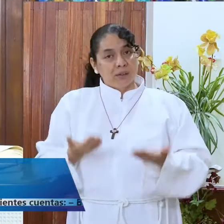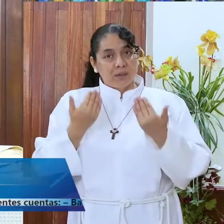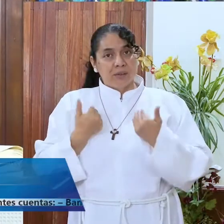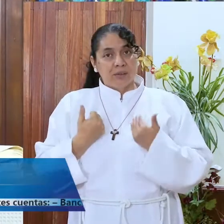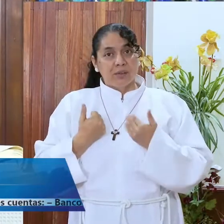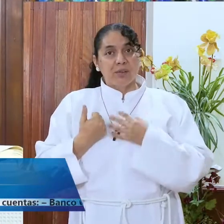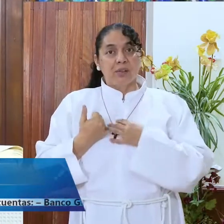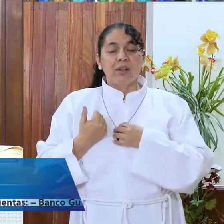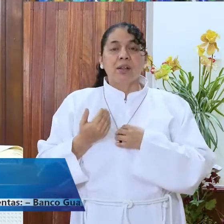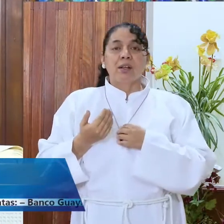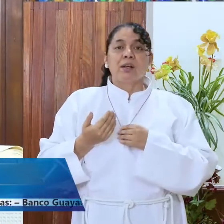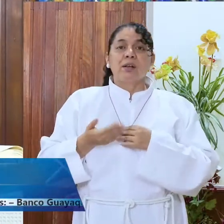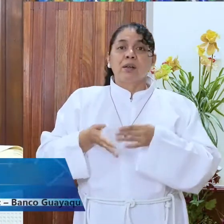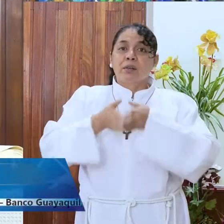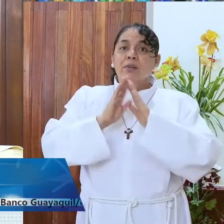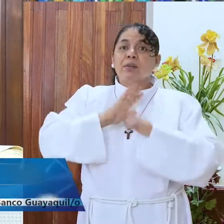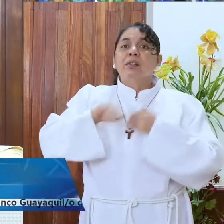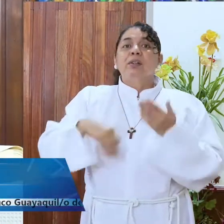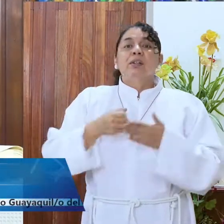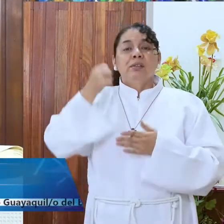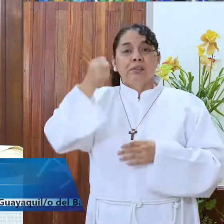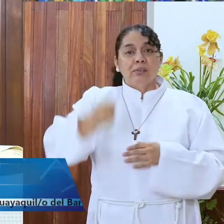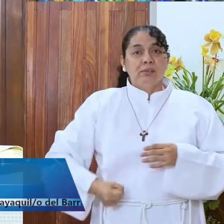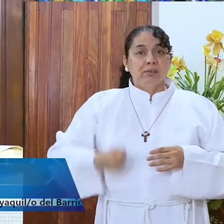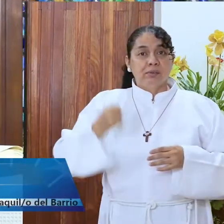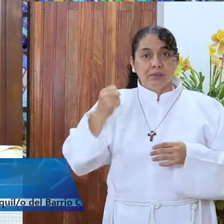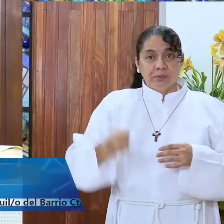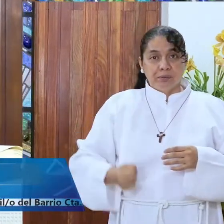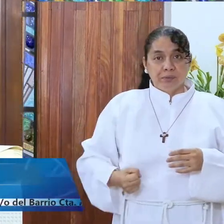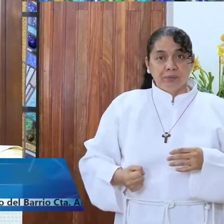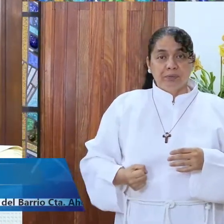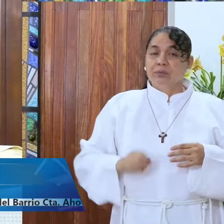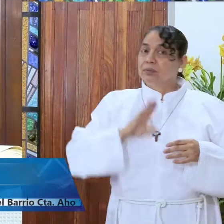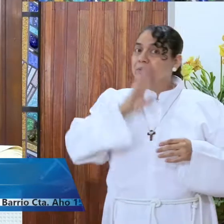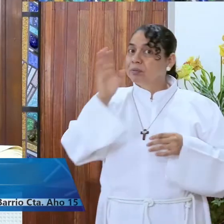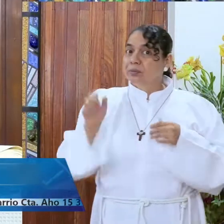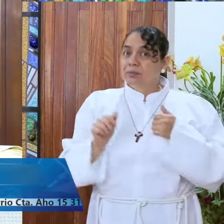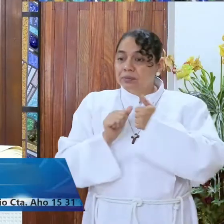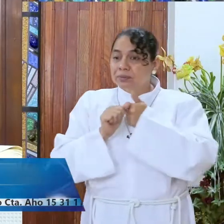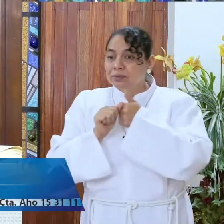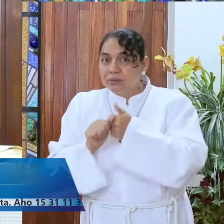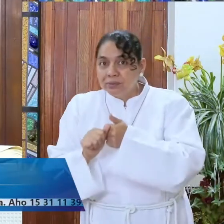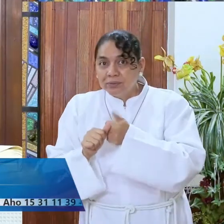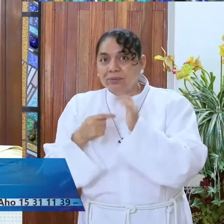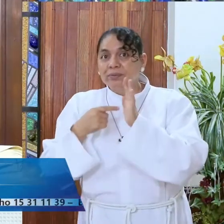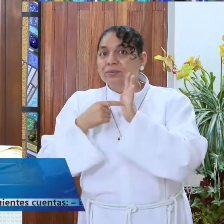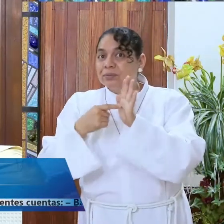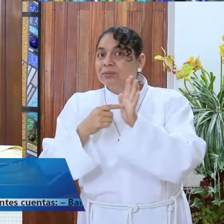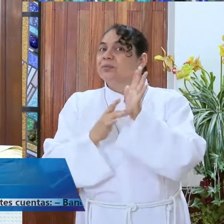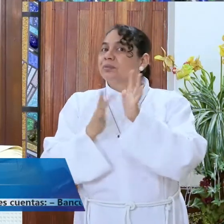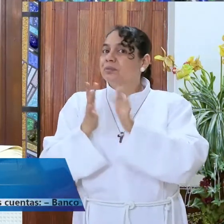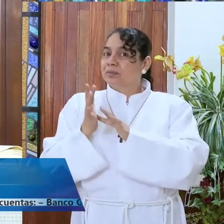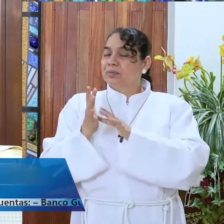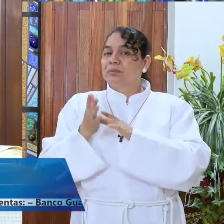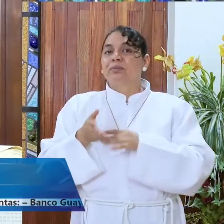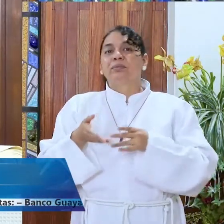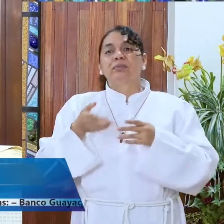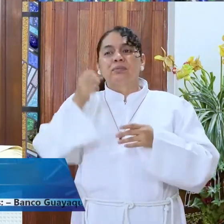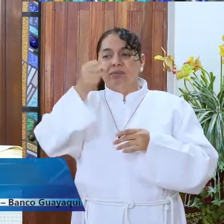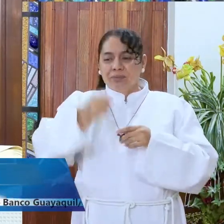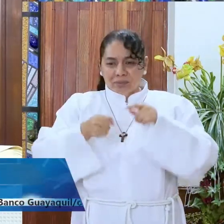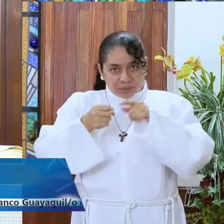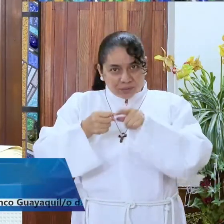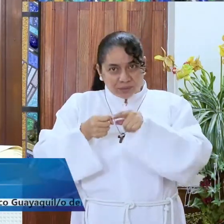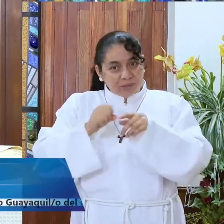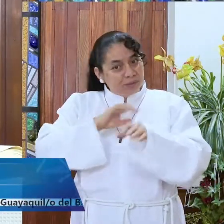vamos a pedir por los pastores para que sigamos el ejemplo de jesús y cuando los pastores también de toda